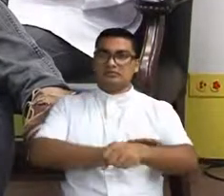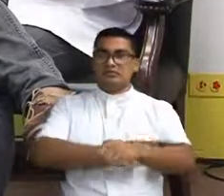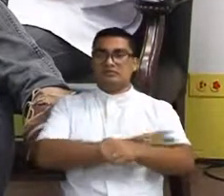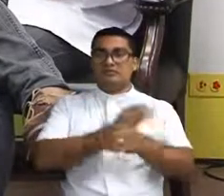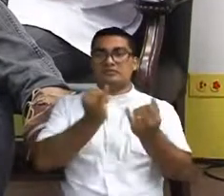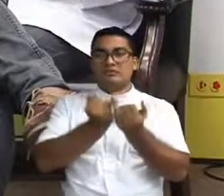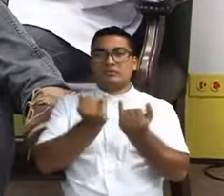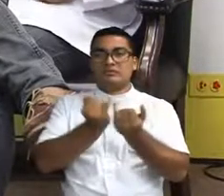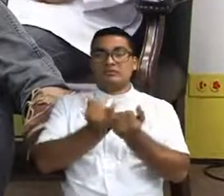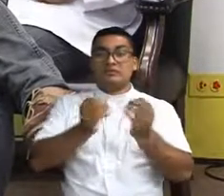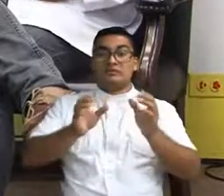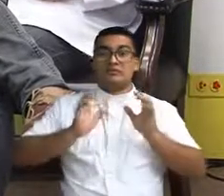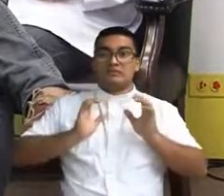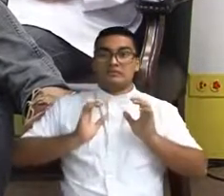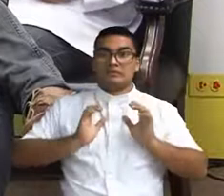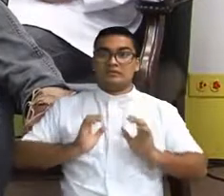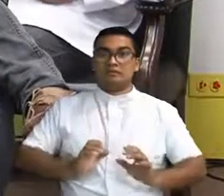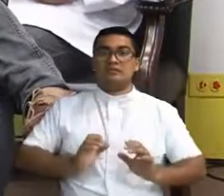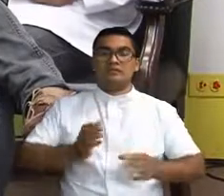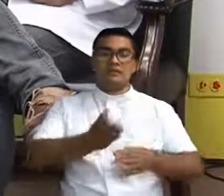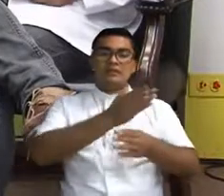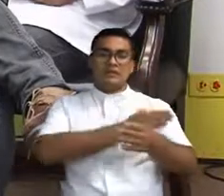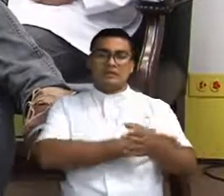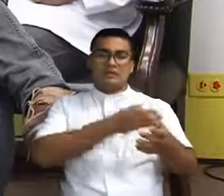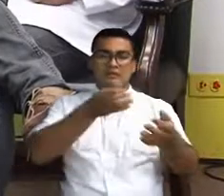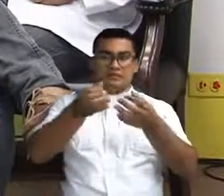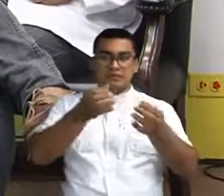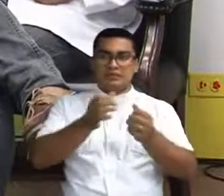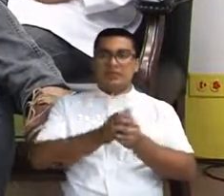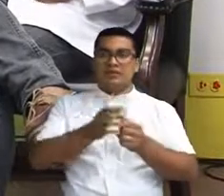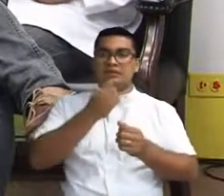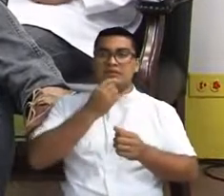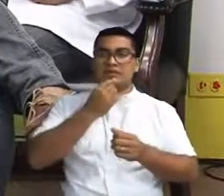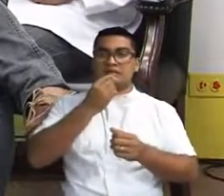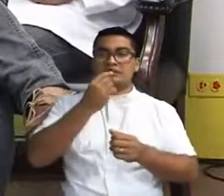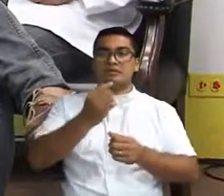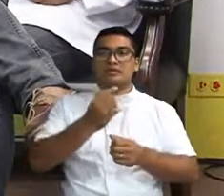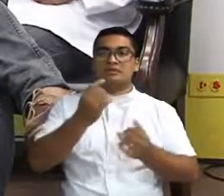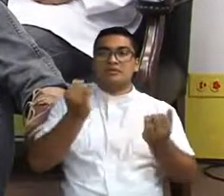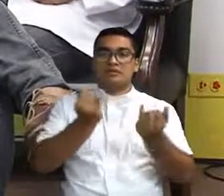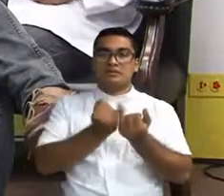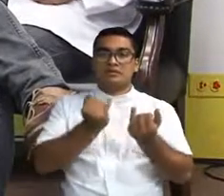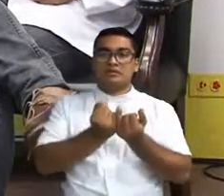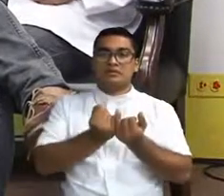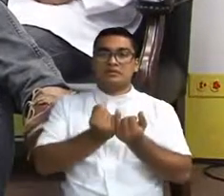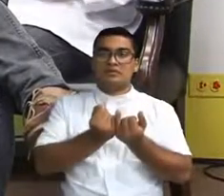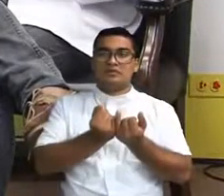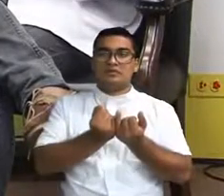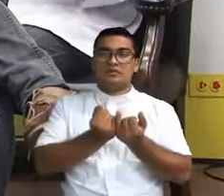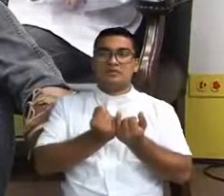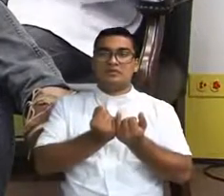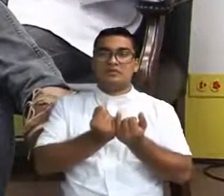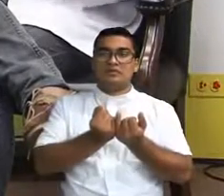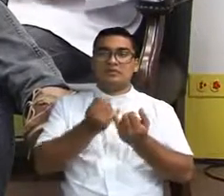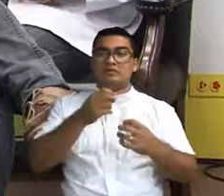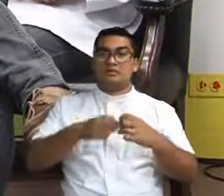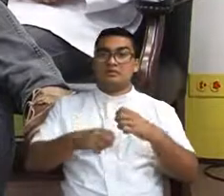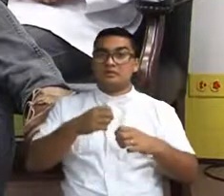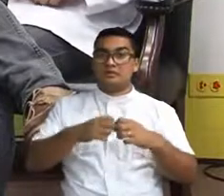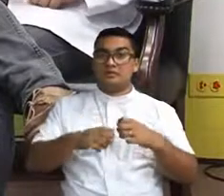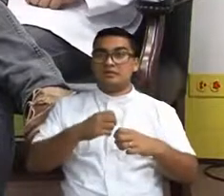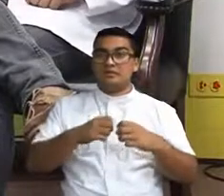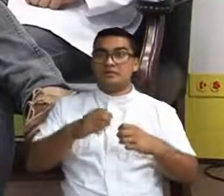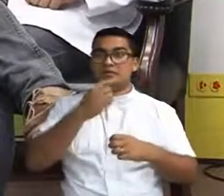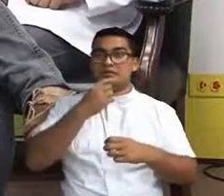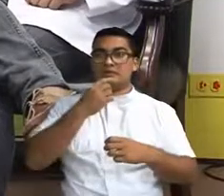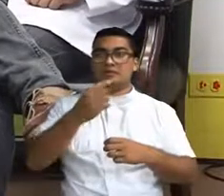sintomatología a nivel físico, como se había mencionado uh-huh. con anterioridad. Uno de los órganos que mayormente se da cuando tenemos estos